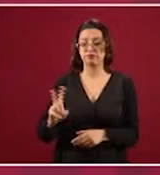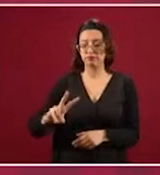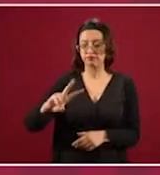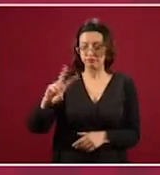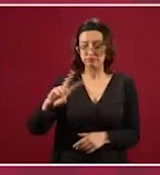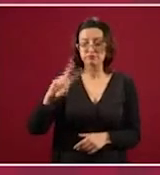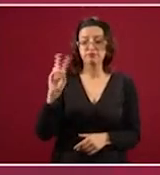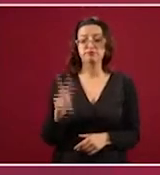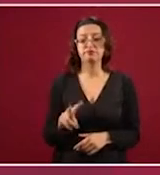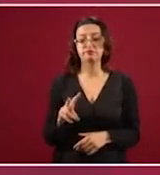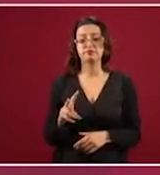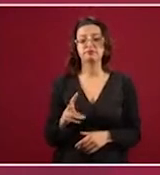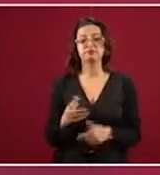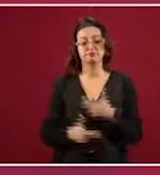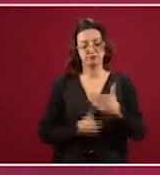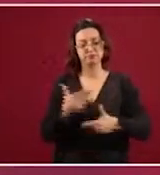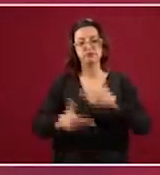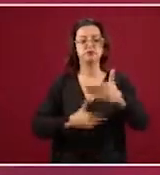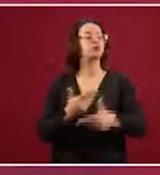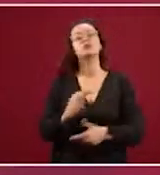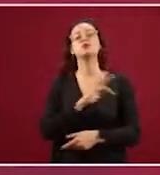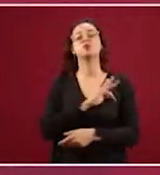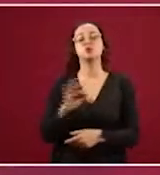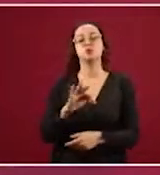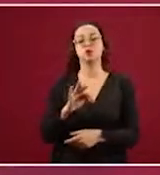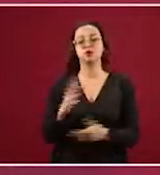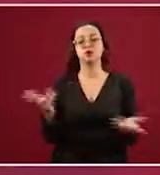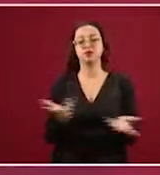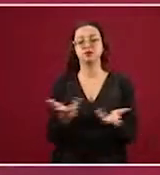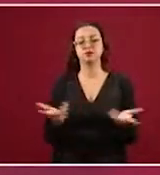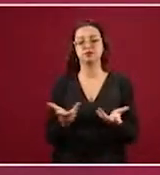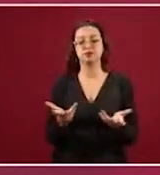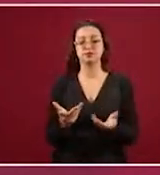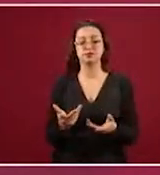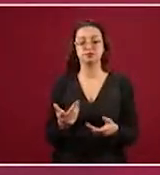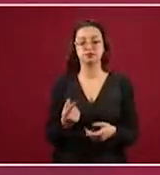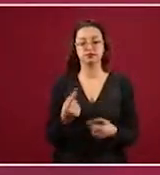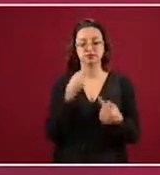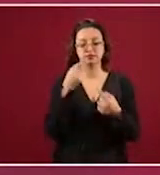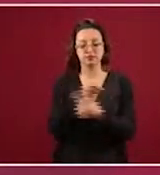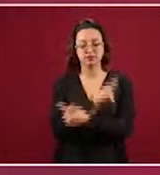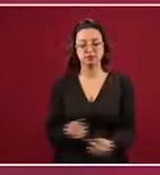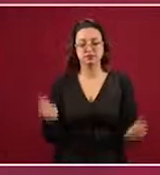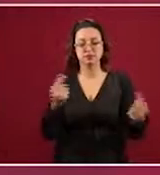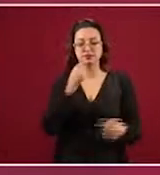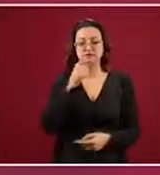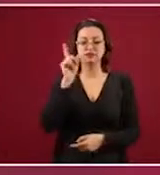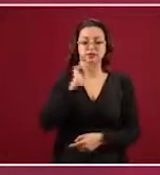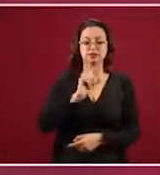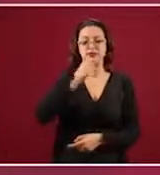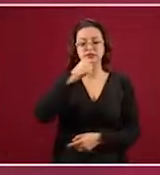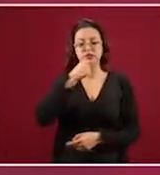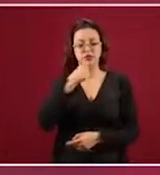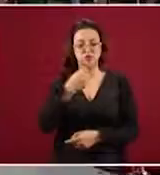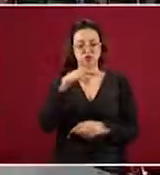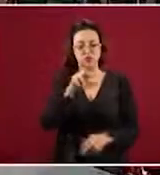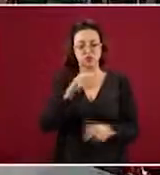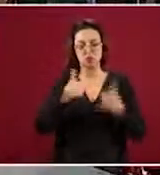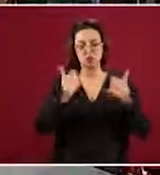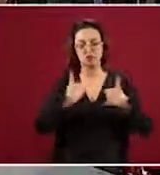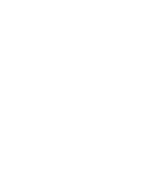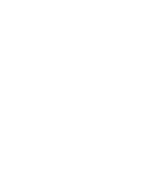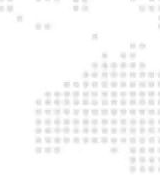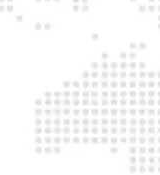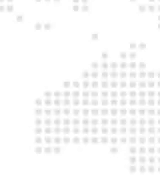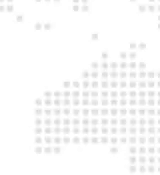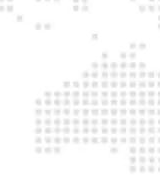de que esto procede y que respeta totalmente la dignidad de las niñas, los niños y los jóvenes.